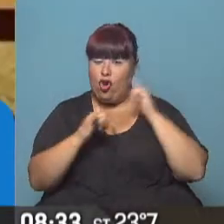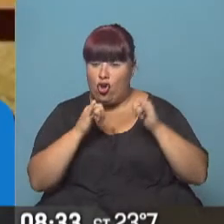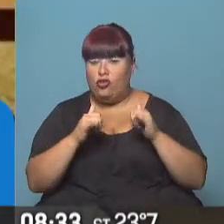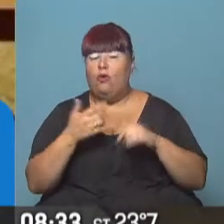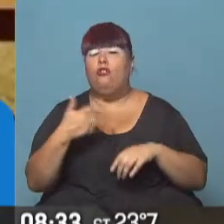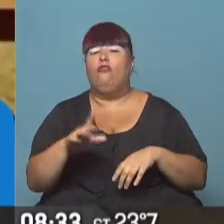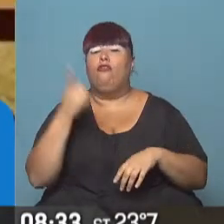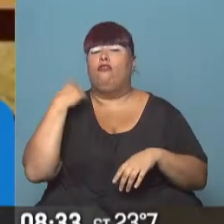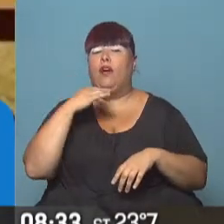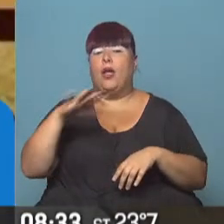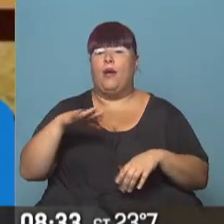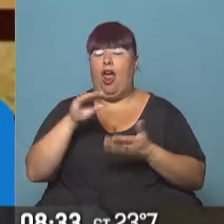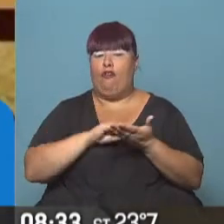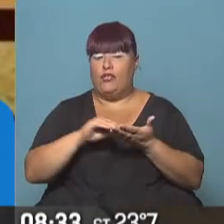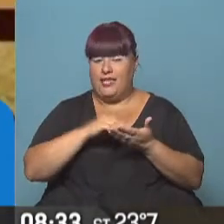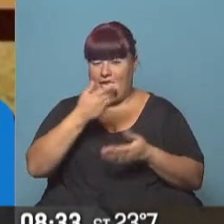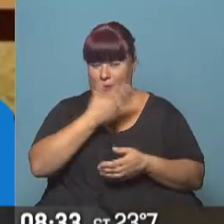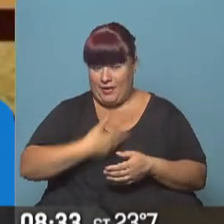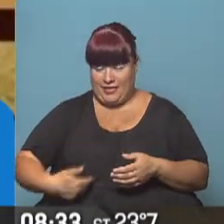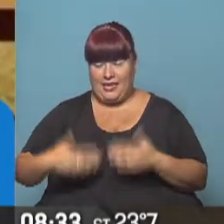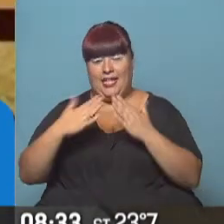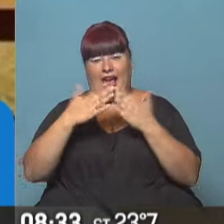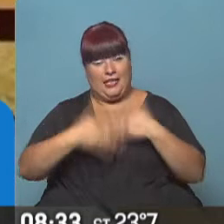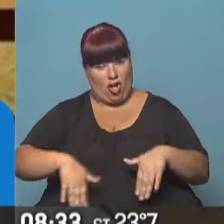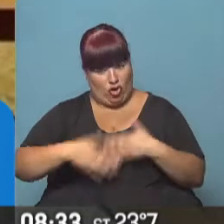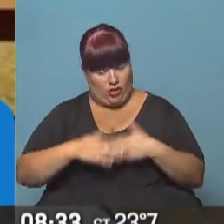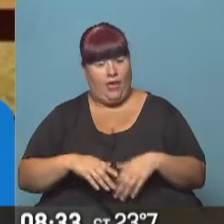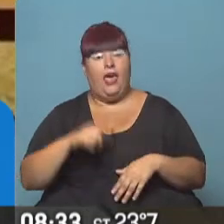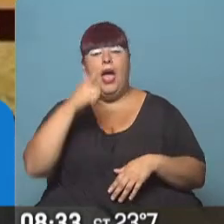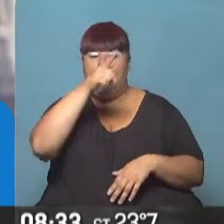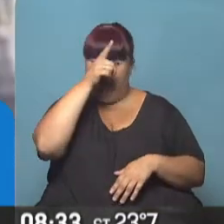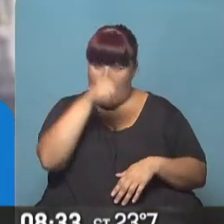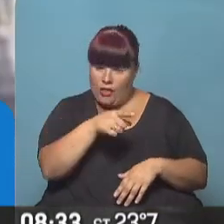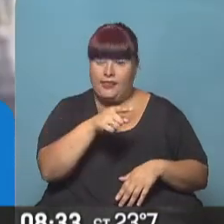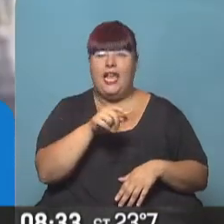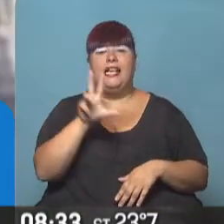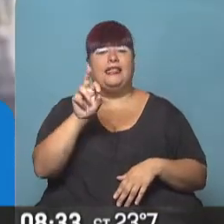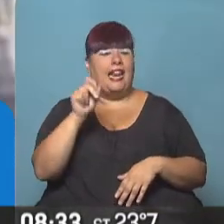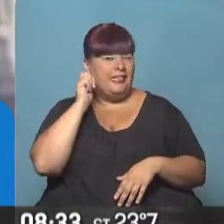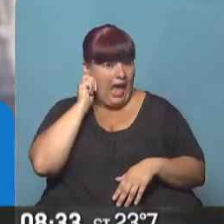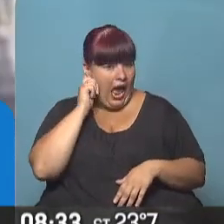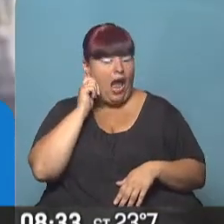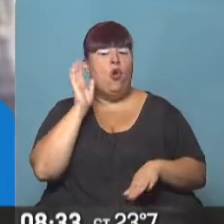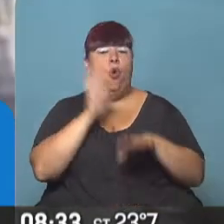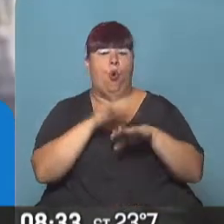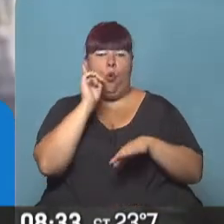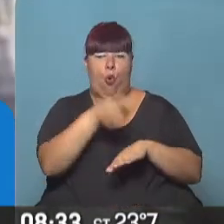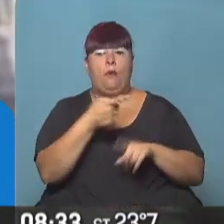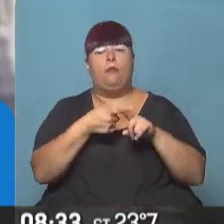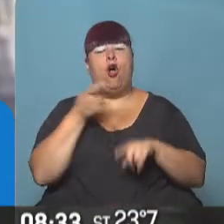ha desarrollado en el despacho presidencial de la Casa Rosada. Chocobar tiene 30 años, fue procesado